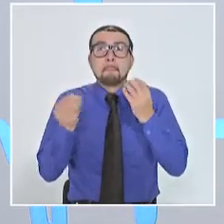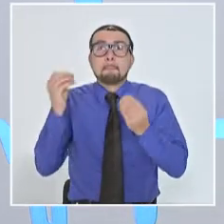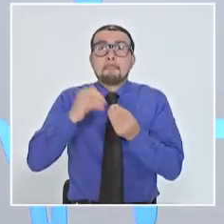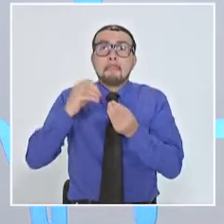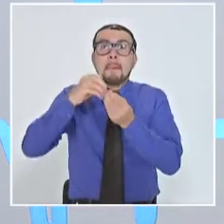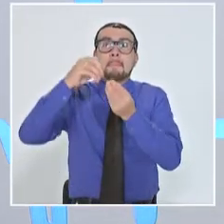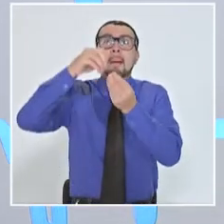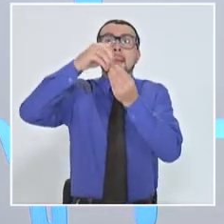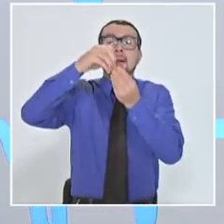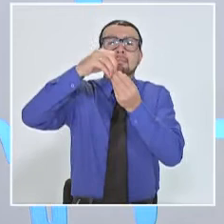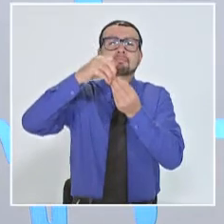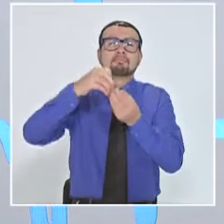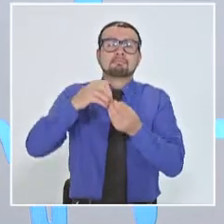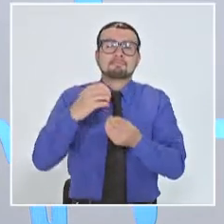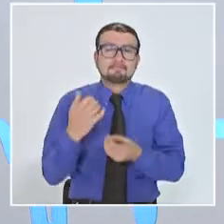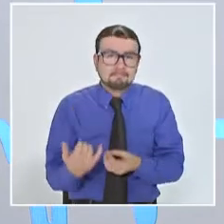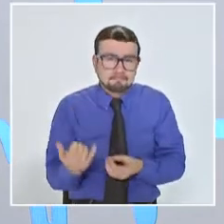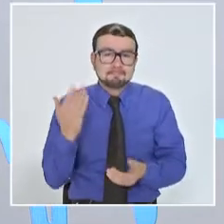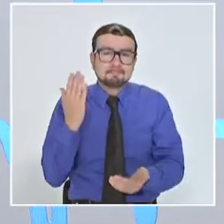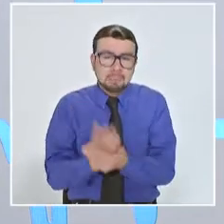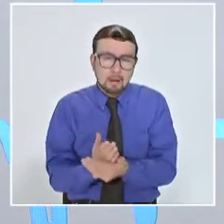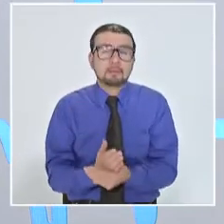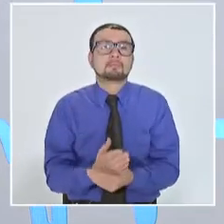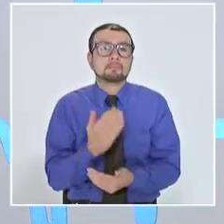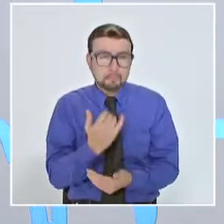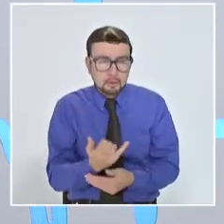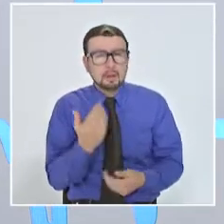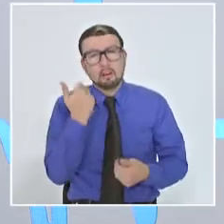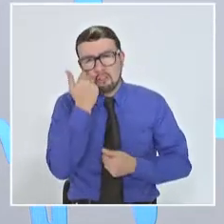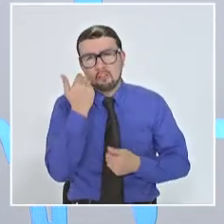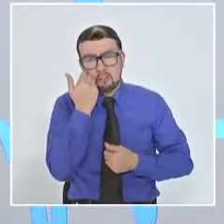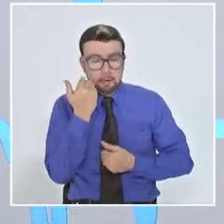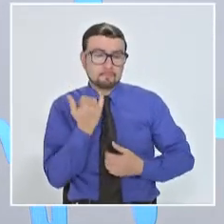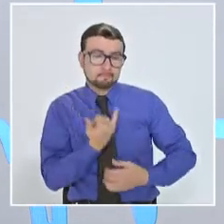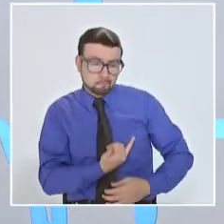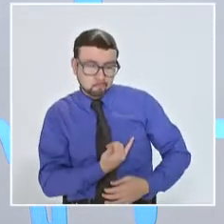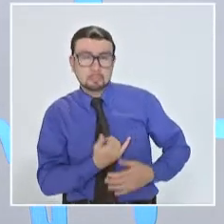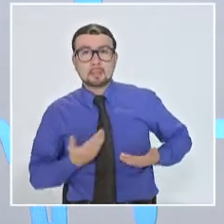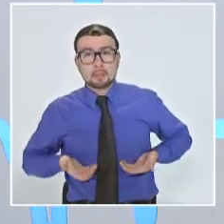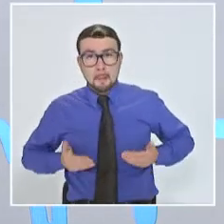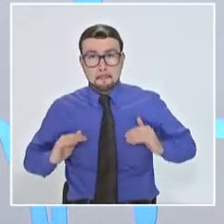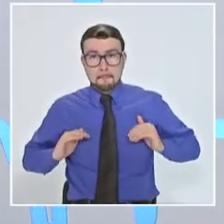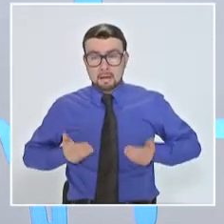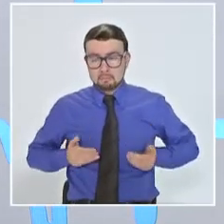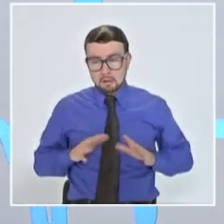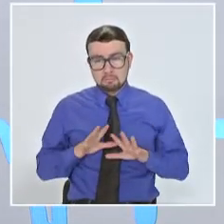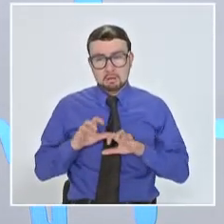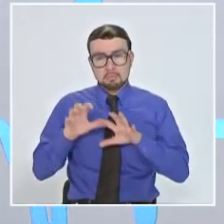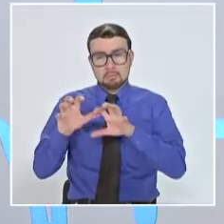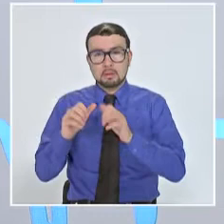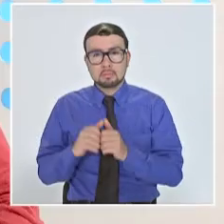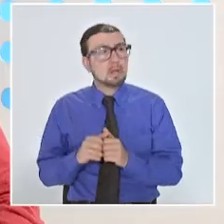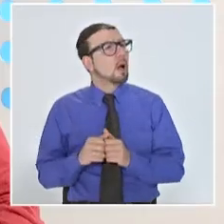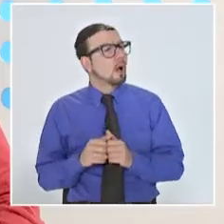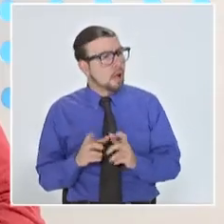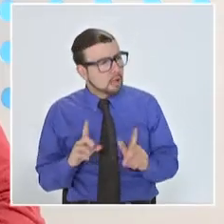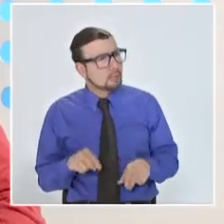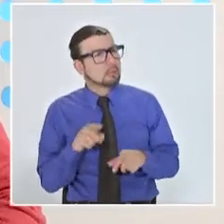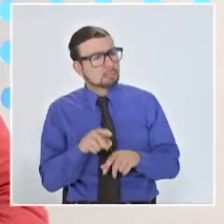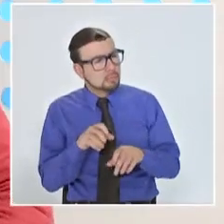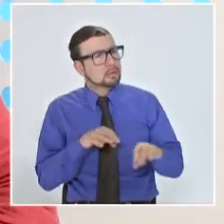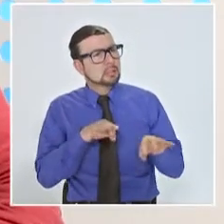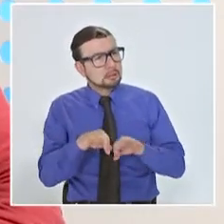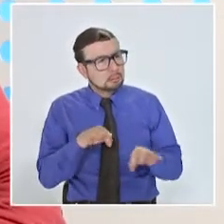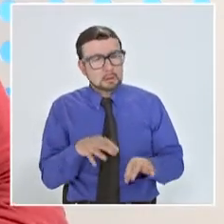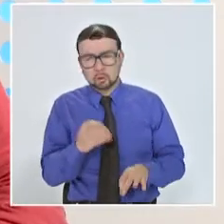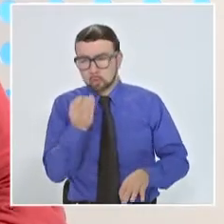generar finalmente el espacio para que se genere el carcinoma de mama. Qué bueno que se hable de la nutrición también como un factor de riesgo,